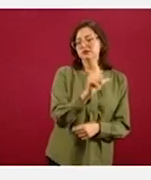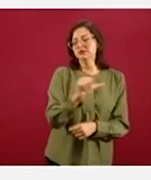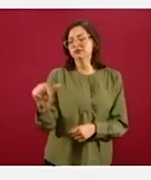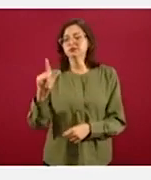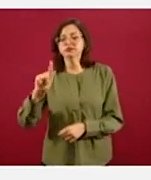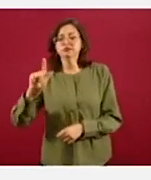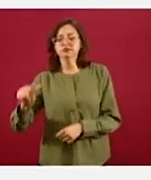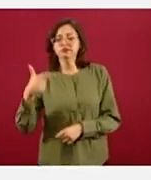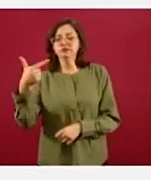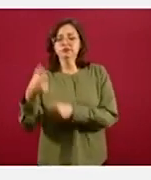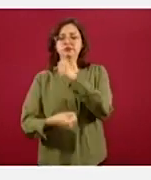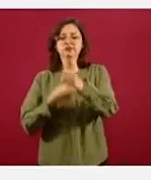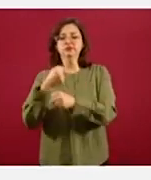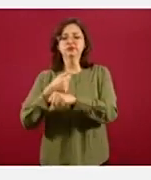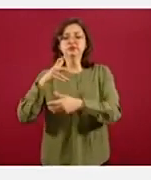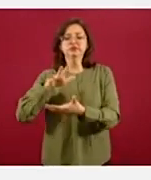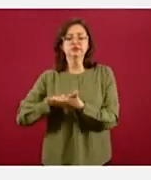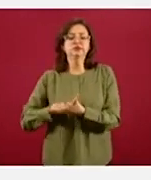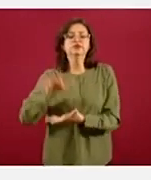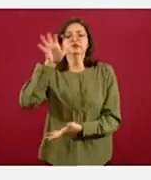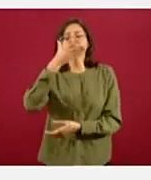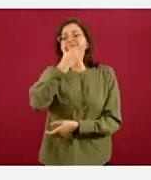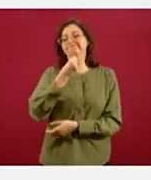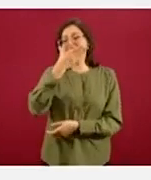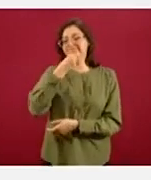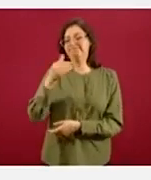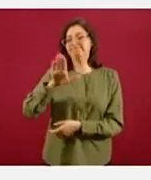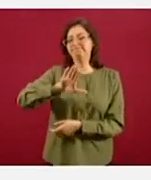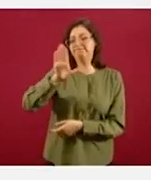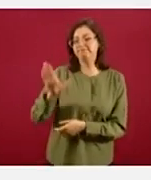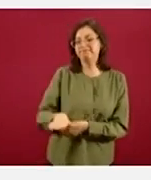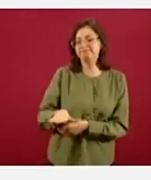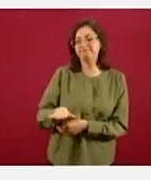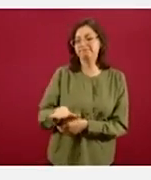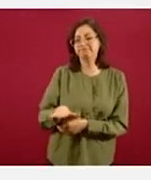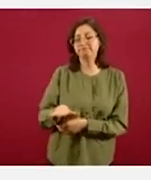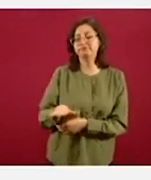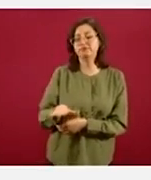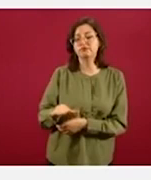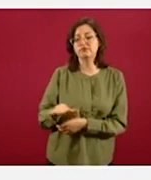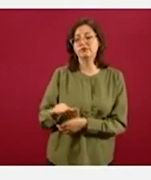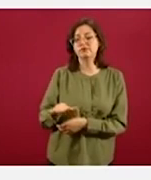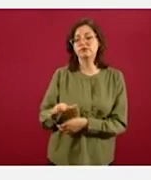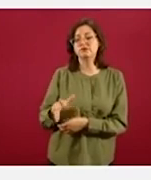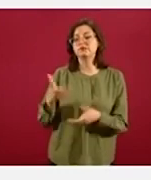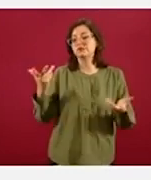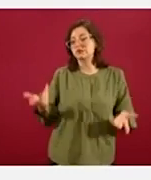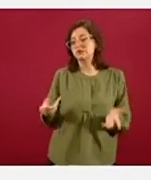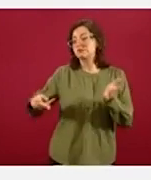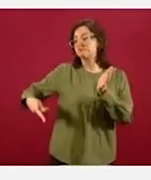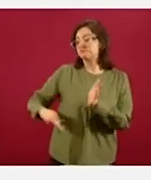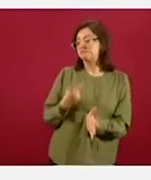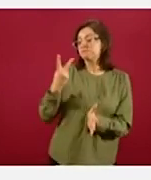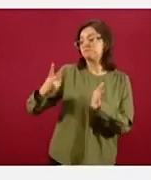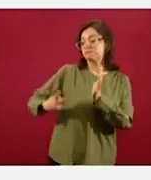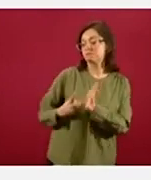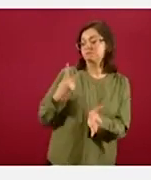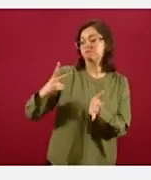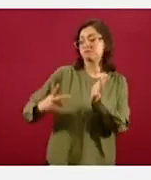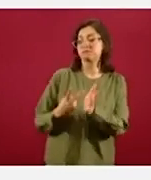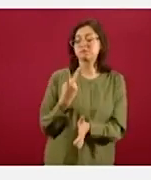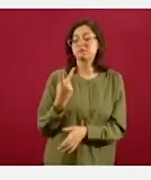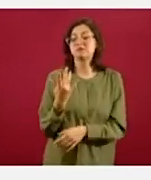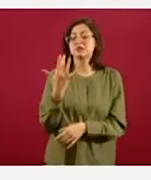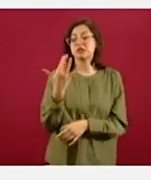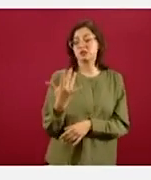años, mayormente hombres son los que han fallecido, y los grupos que más fallecimientos han presentado, los grupos de edad,